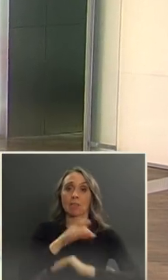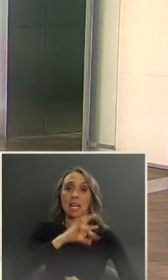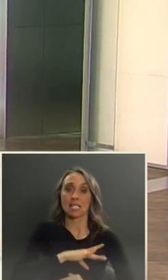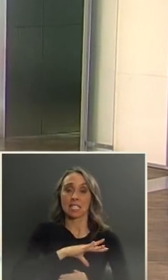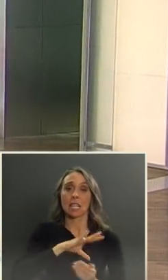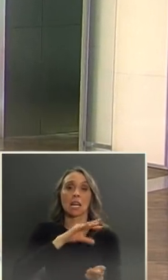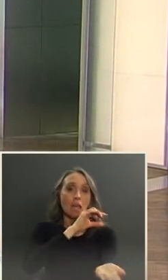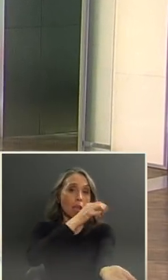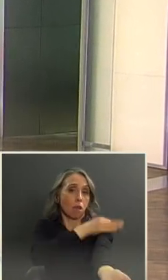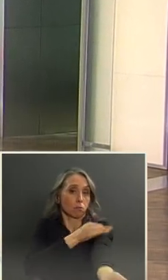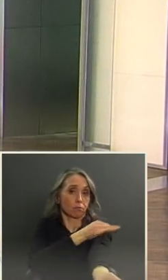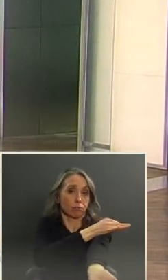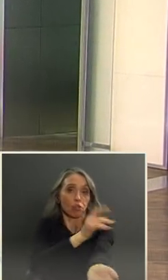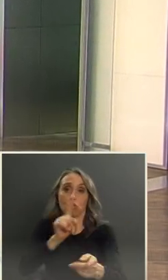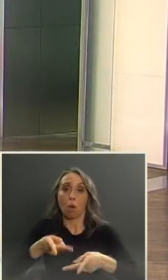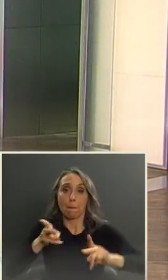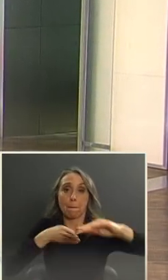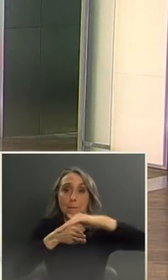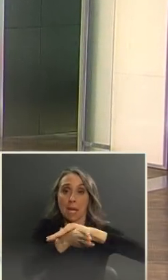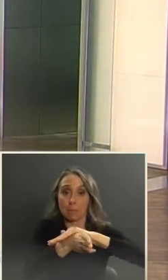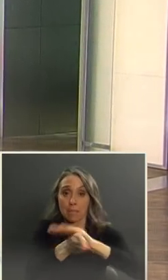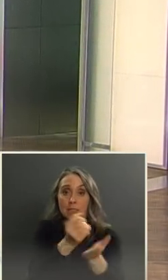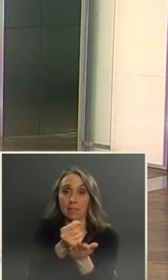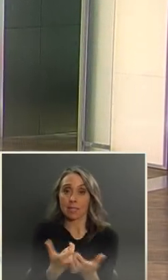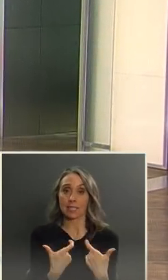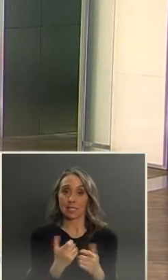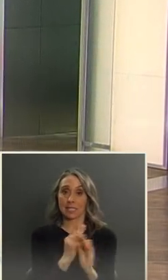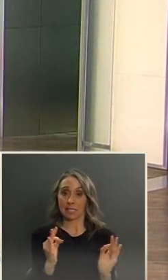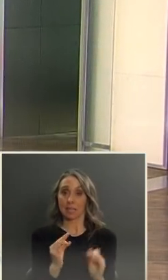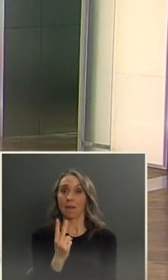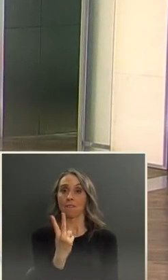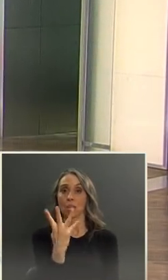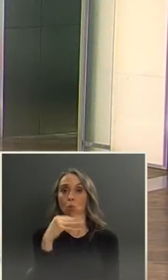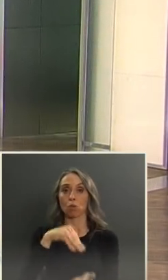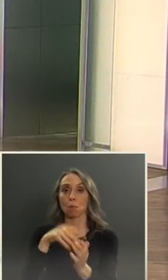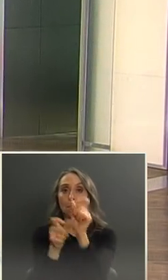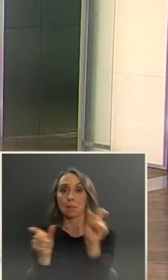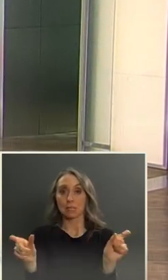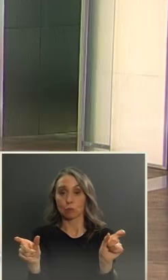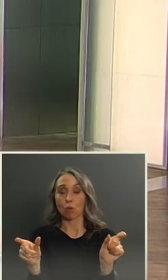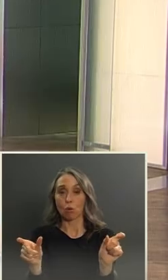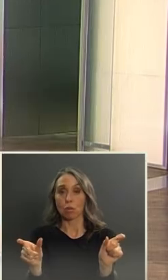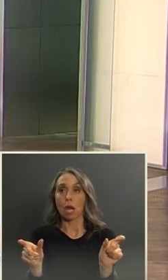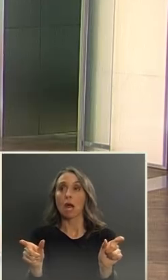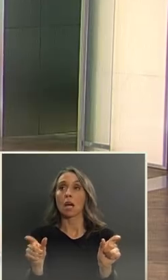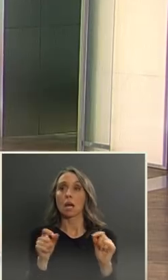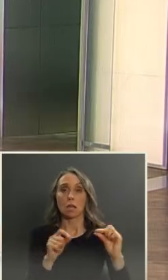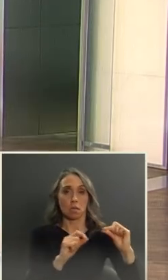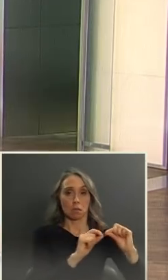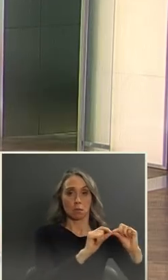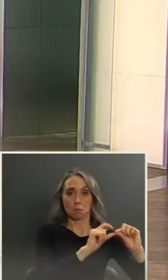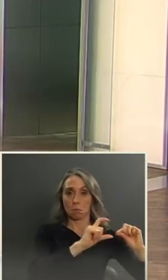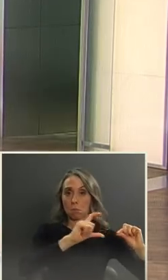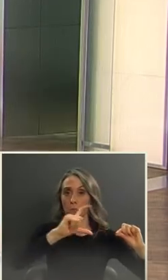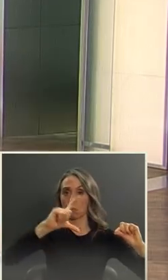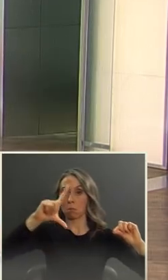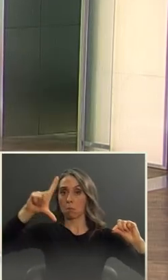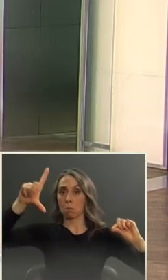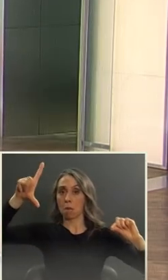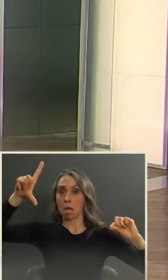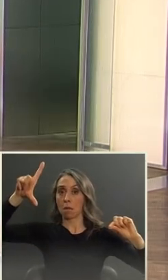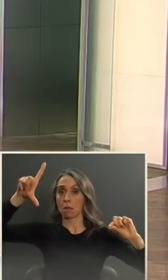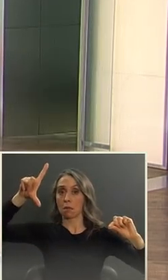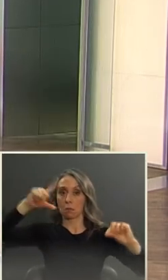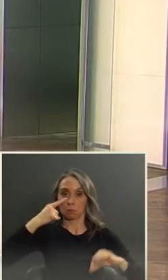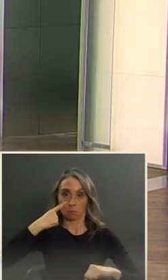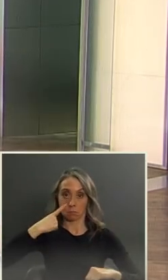no habilitados llegan casi a las 24.000. Se trata de una curva que sigue en aumento. Y ojo,